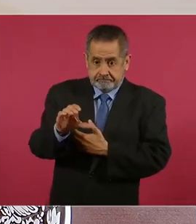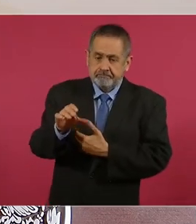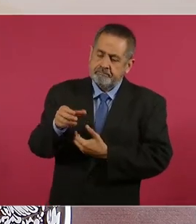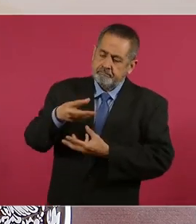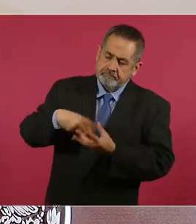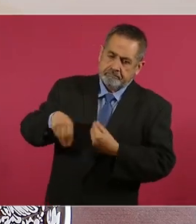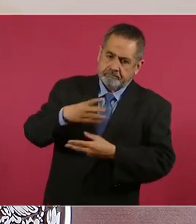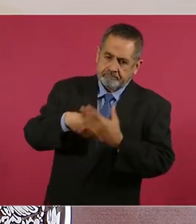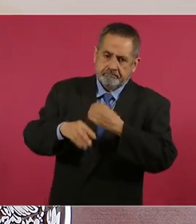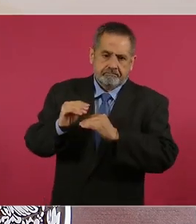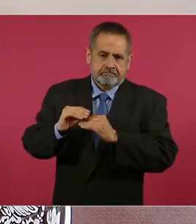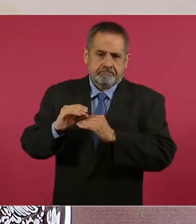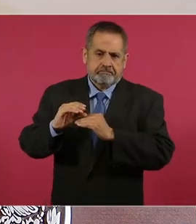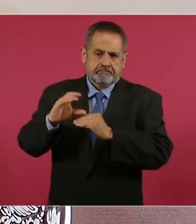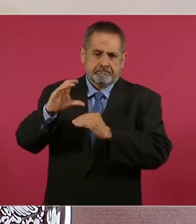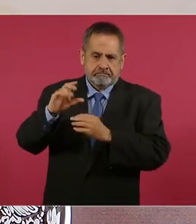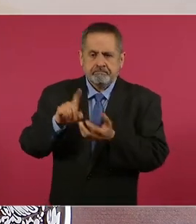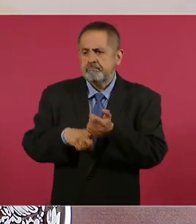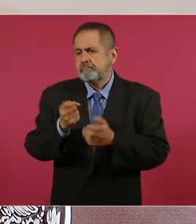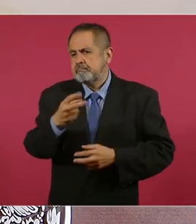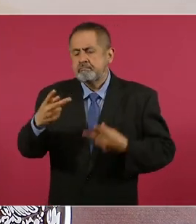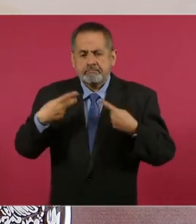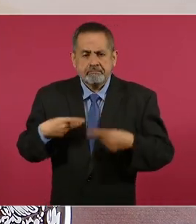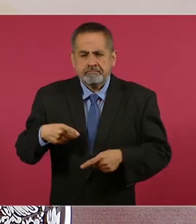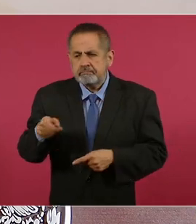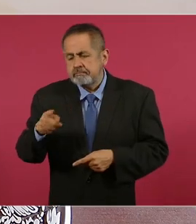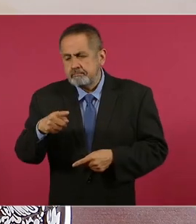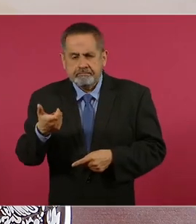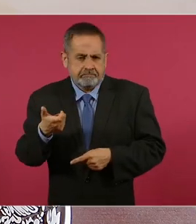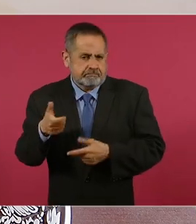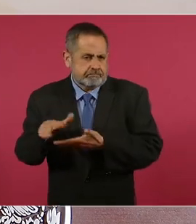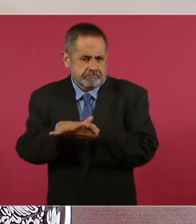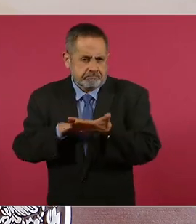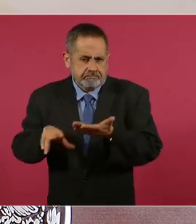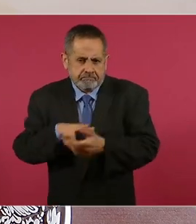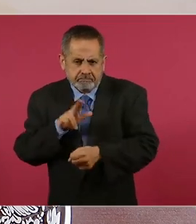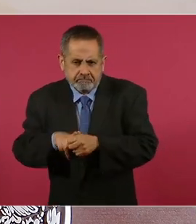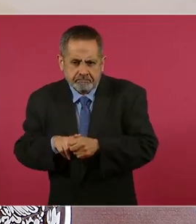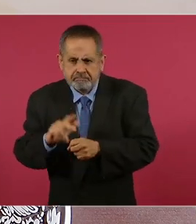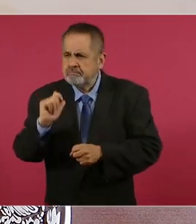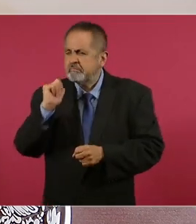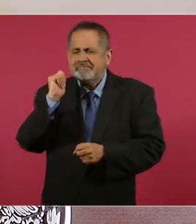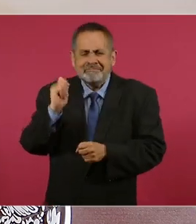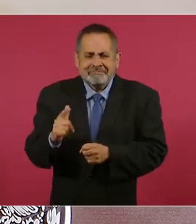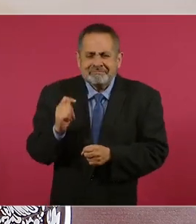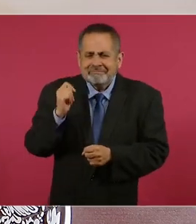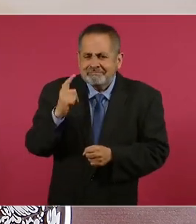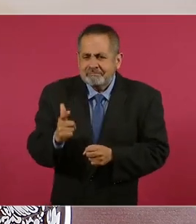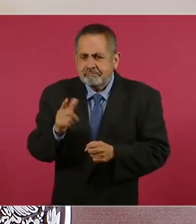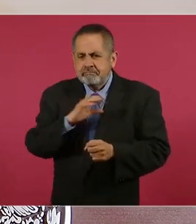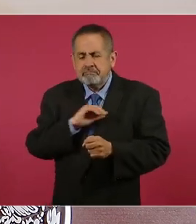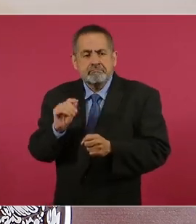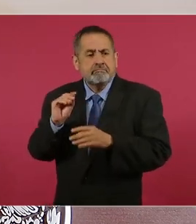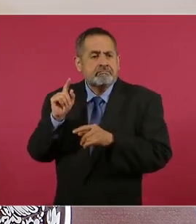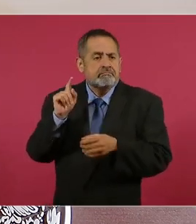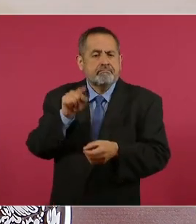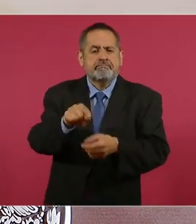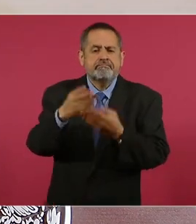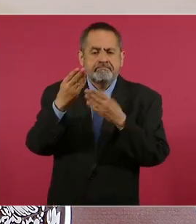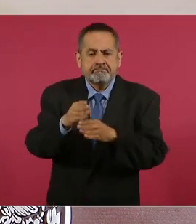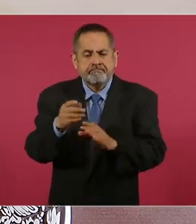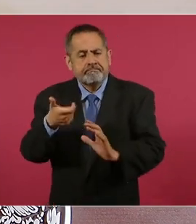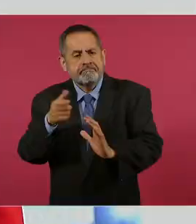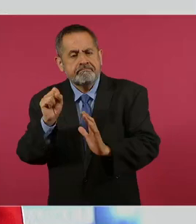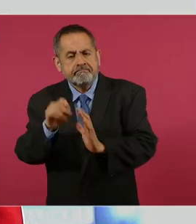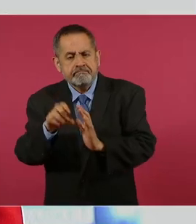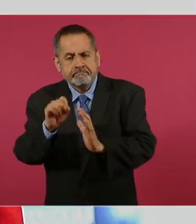sobre todo aquella de escasos recursos, tenga una alternativa formal de ahorro, pueda acudir a las sucursales y